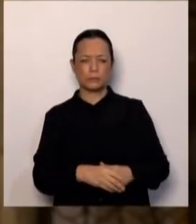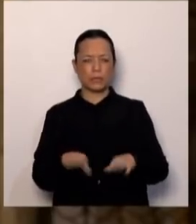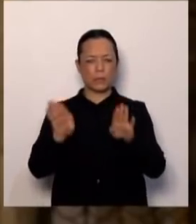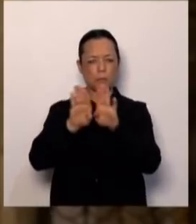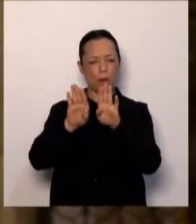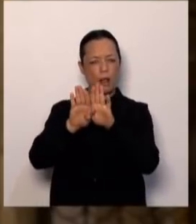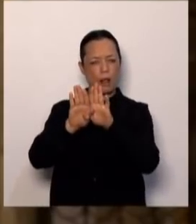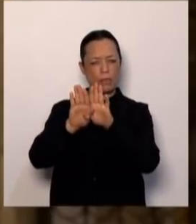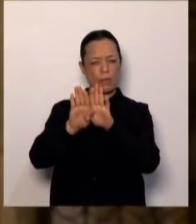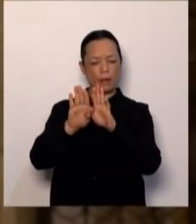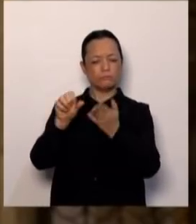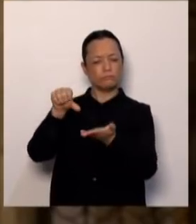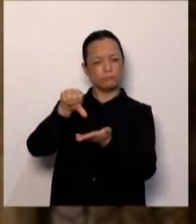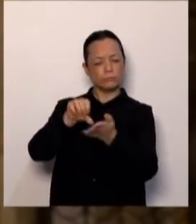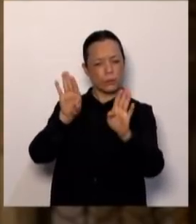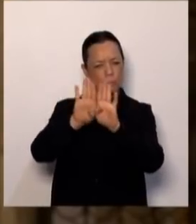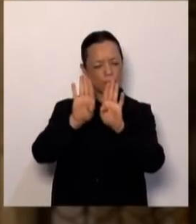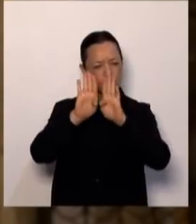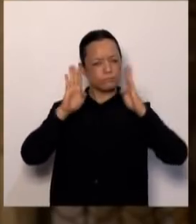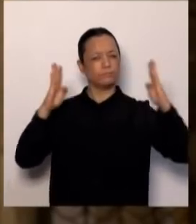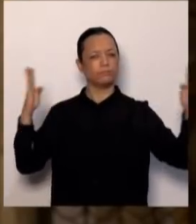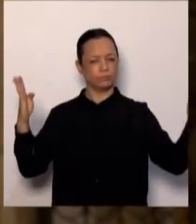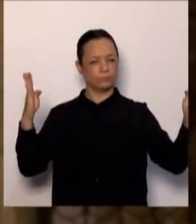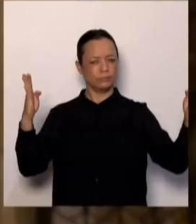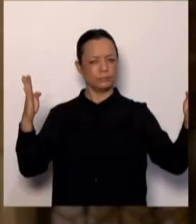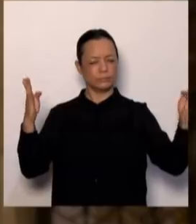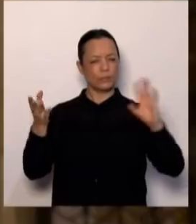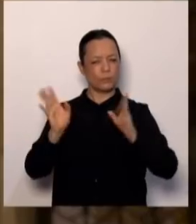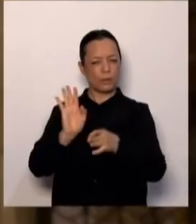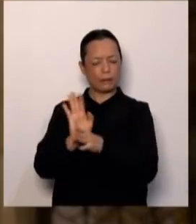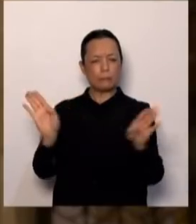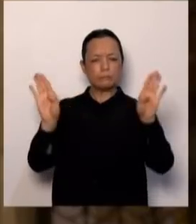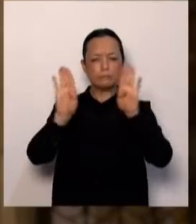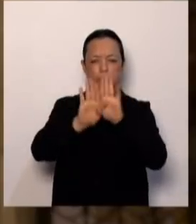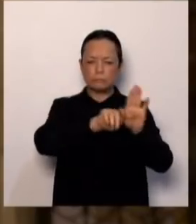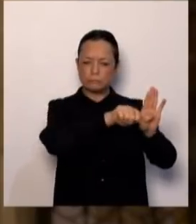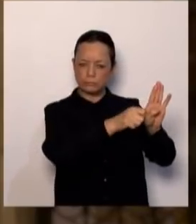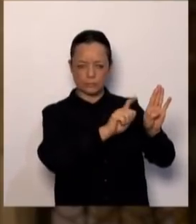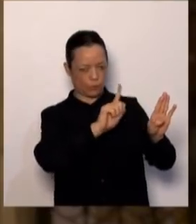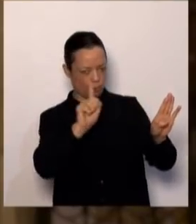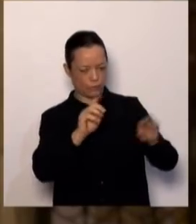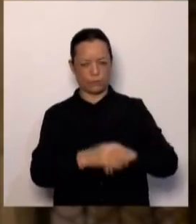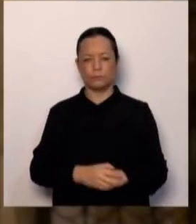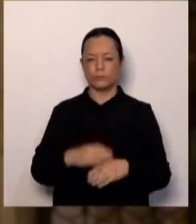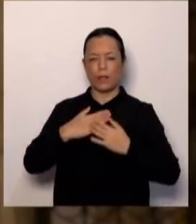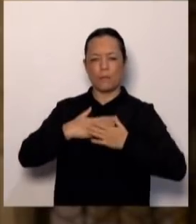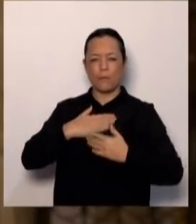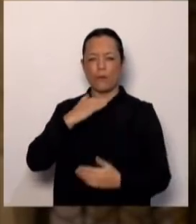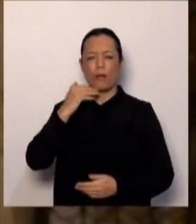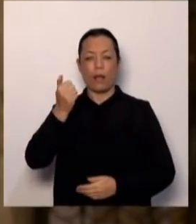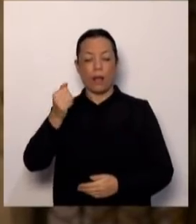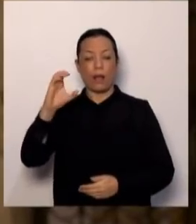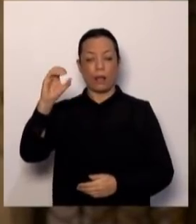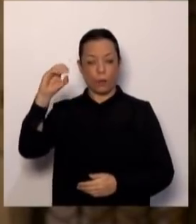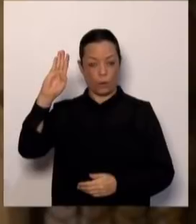las puertas de las ciudades, de manera que no puedan cerrarse. Por amor a Jacob, mi servidor, y